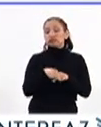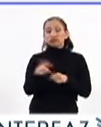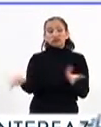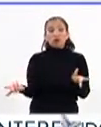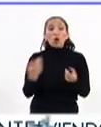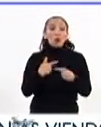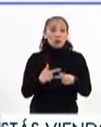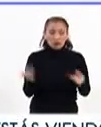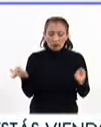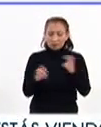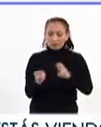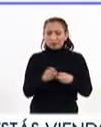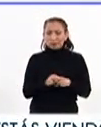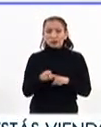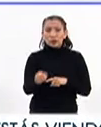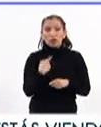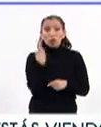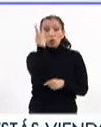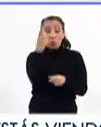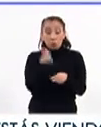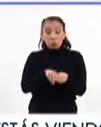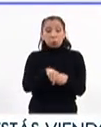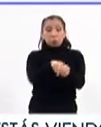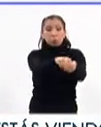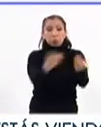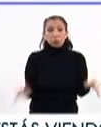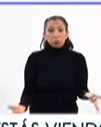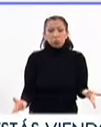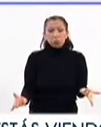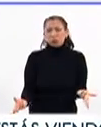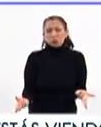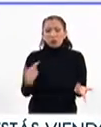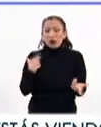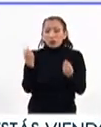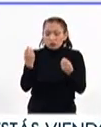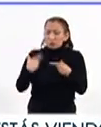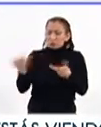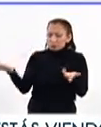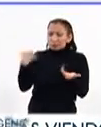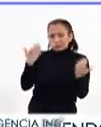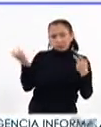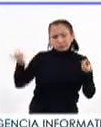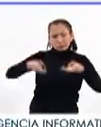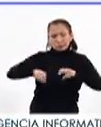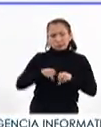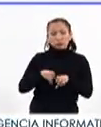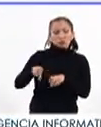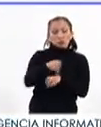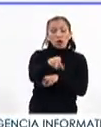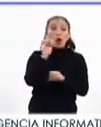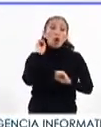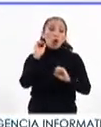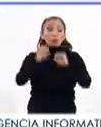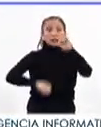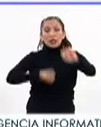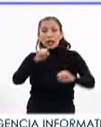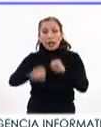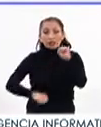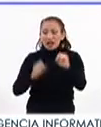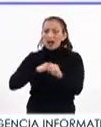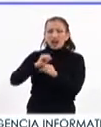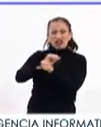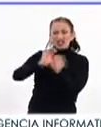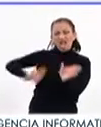uso varias personas y no utilizarlo de manera individual, utilizando más vehículos, haciendo uso de la bicicleta, cuidando el